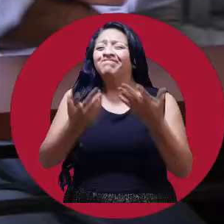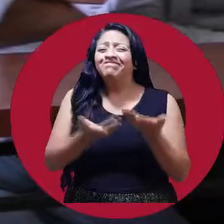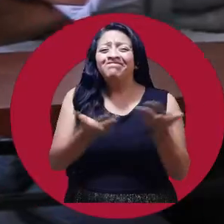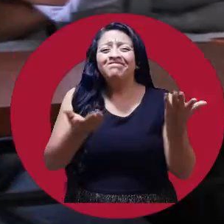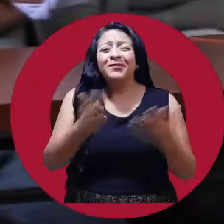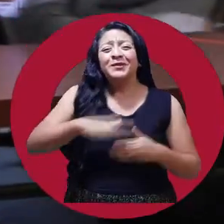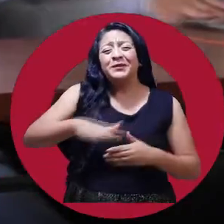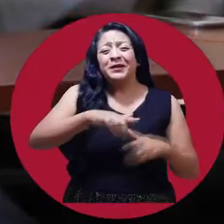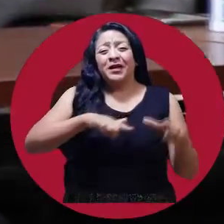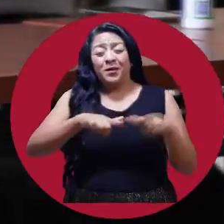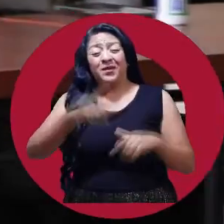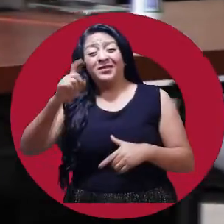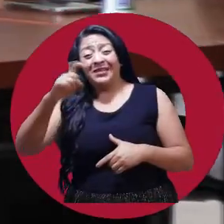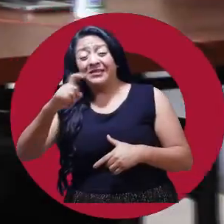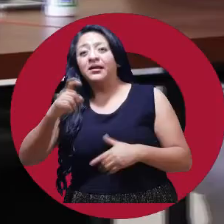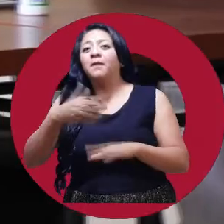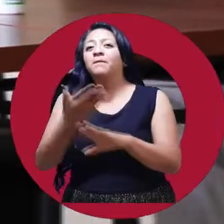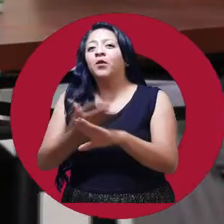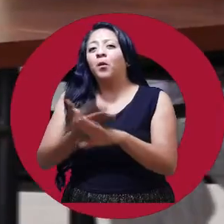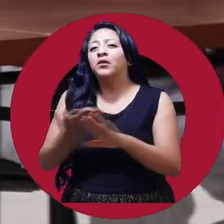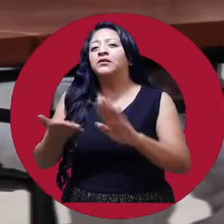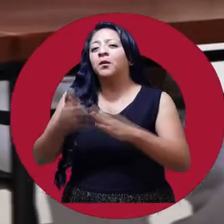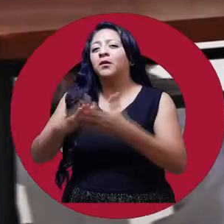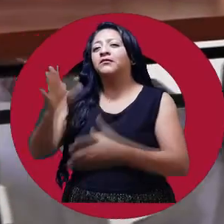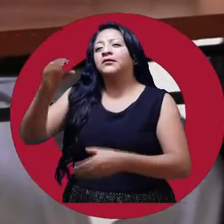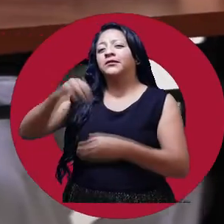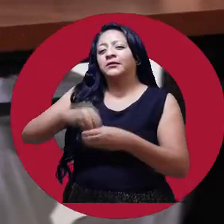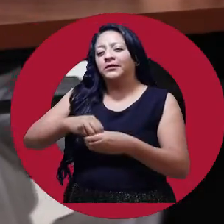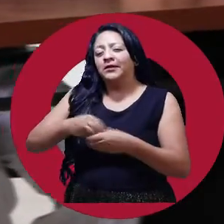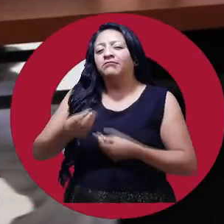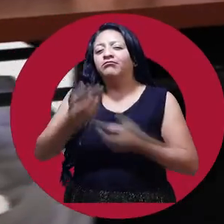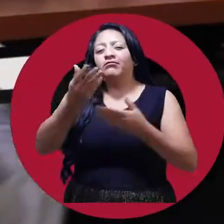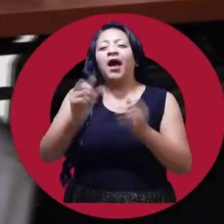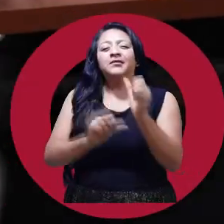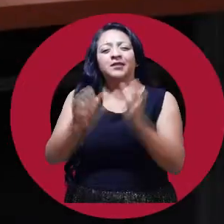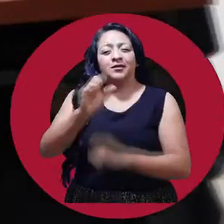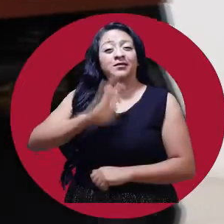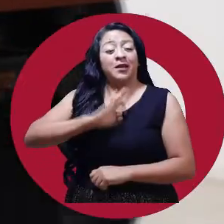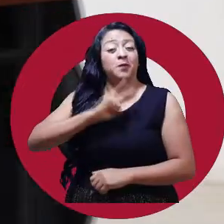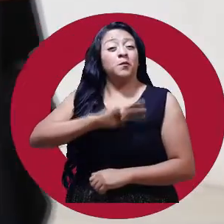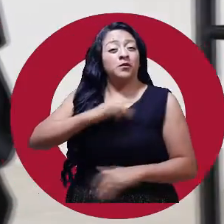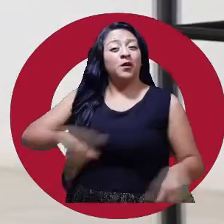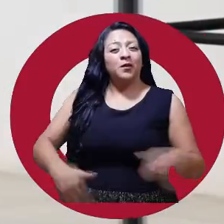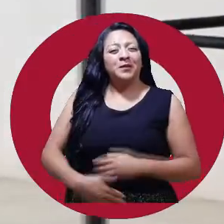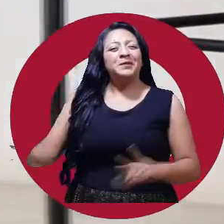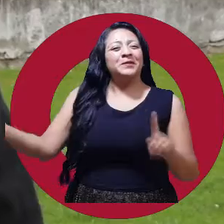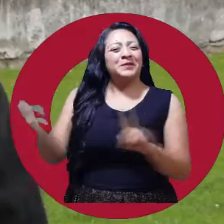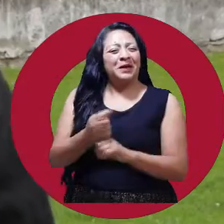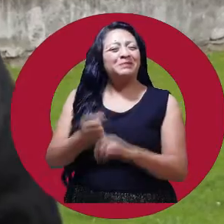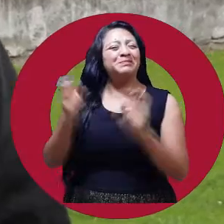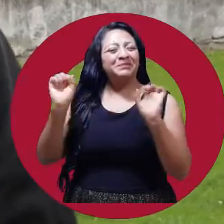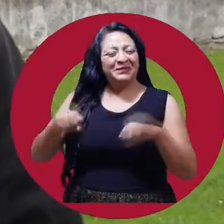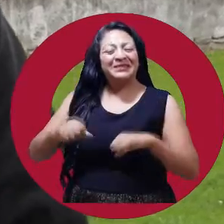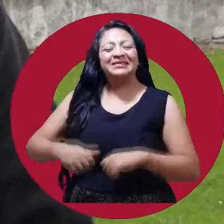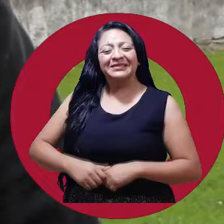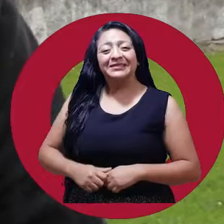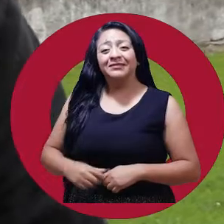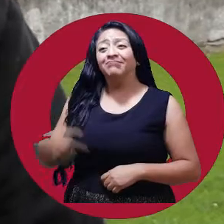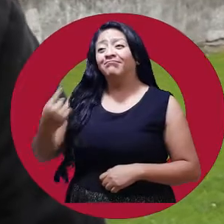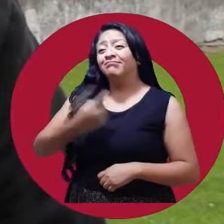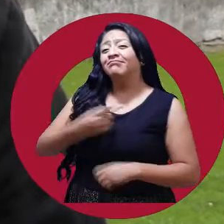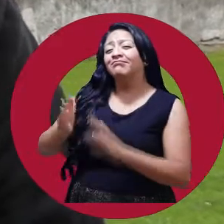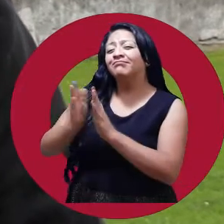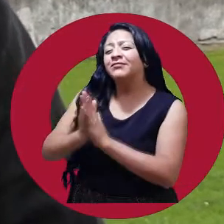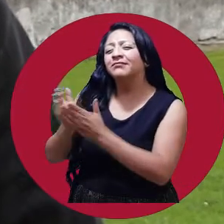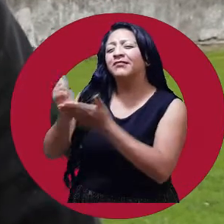Agato demanda deben ser propuestas que salen desde la comunidad, y con el asesoramiento técnico del municipio se puede hacerlo realidad. Hemos pedido que